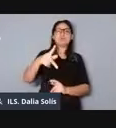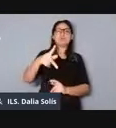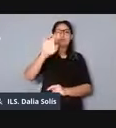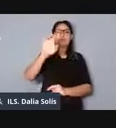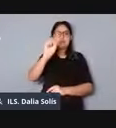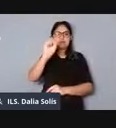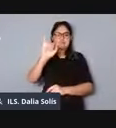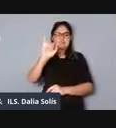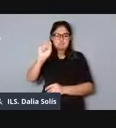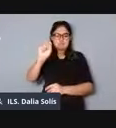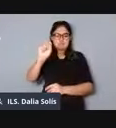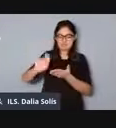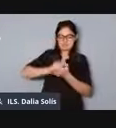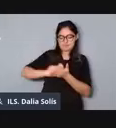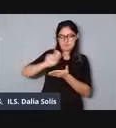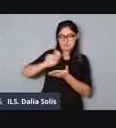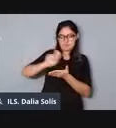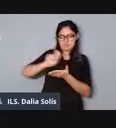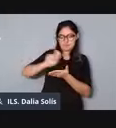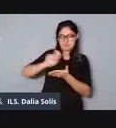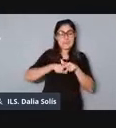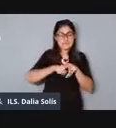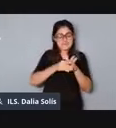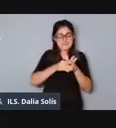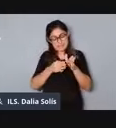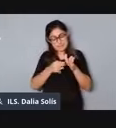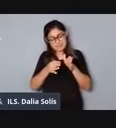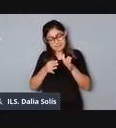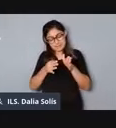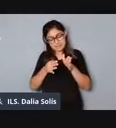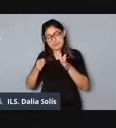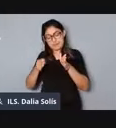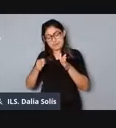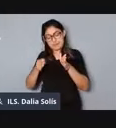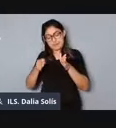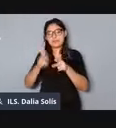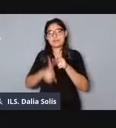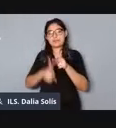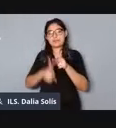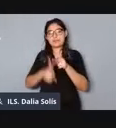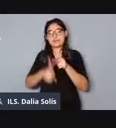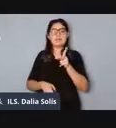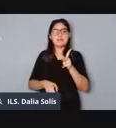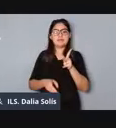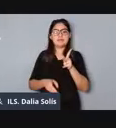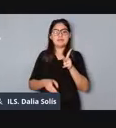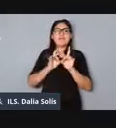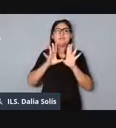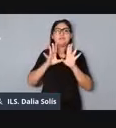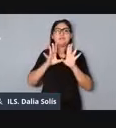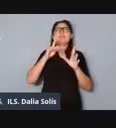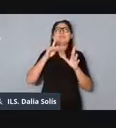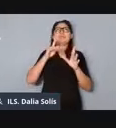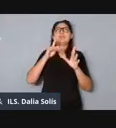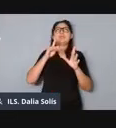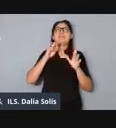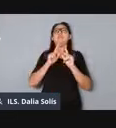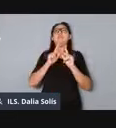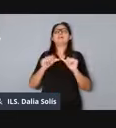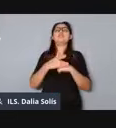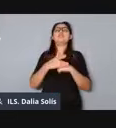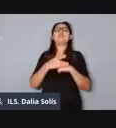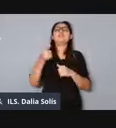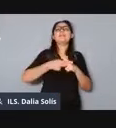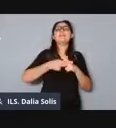y de pronto sientes esa paz. Esa paz que te deja, dice, wow, no es que te perdonaste en sí, es